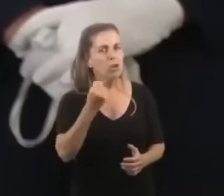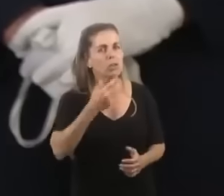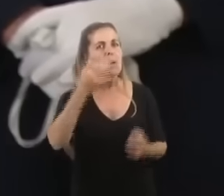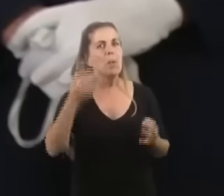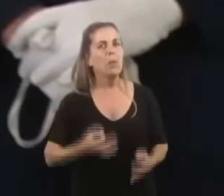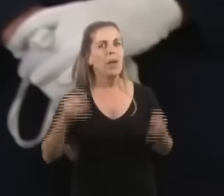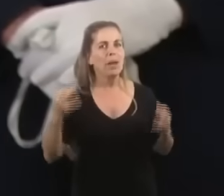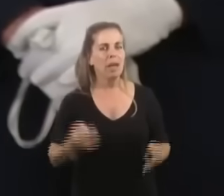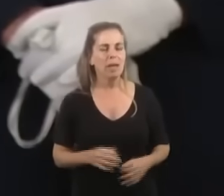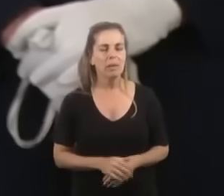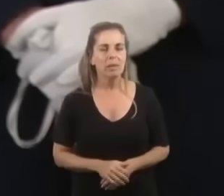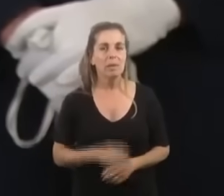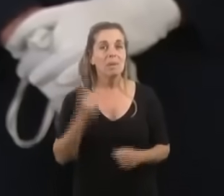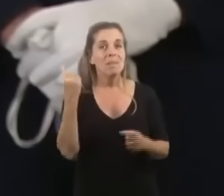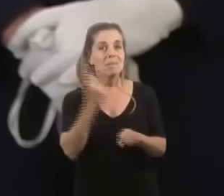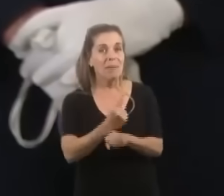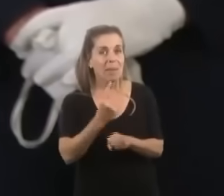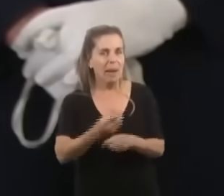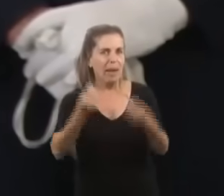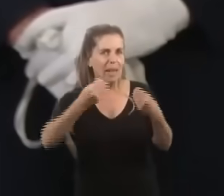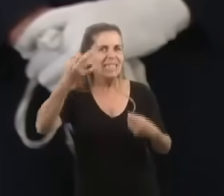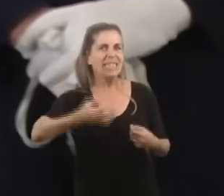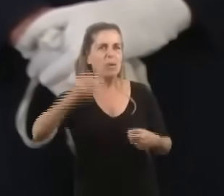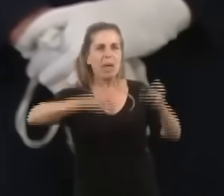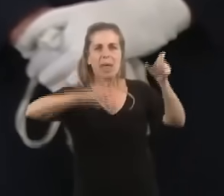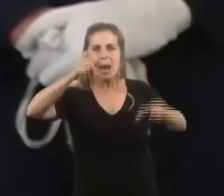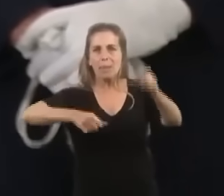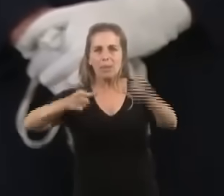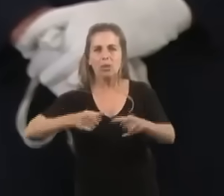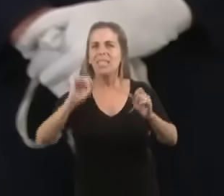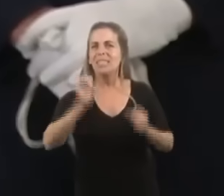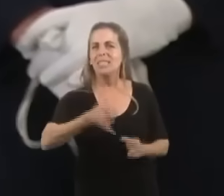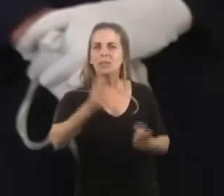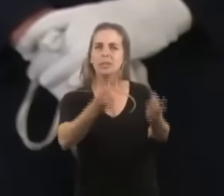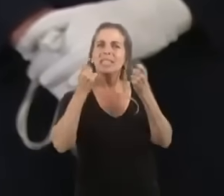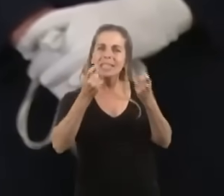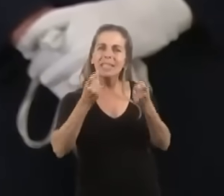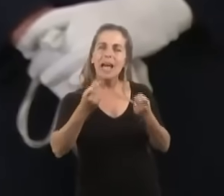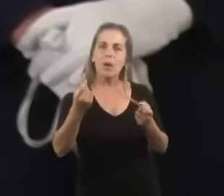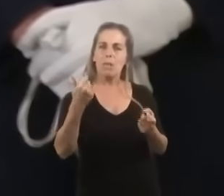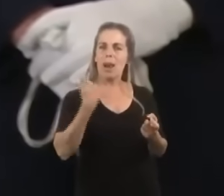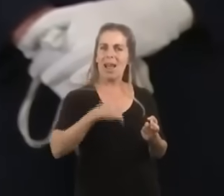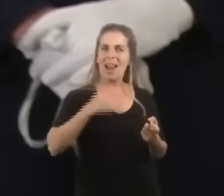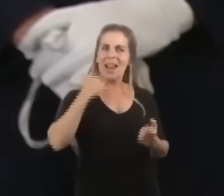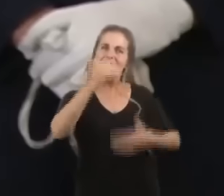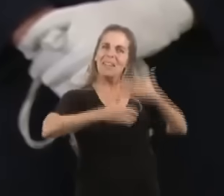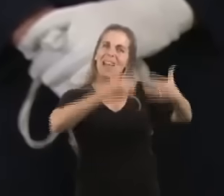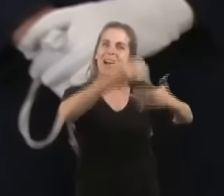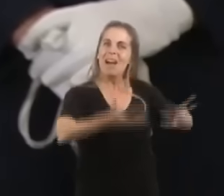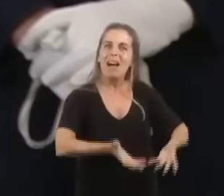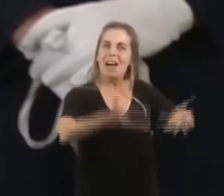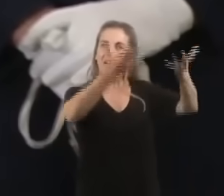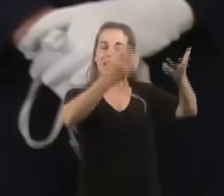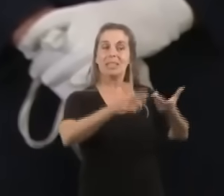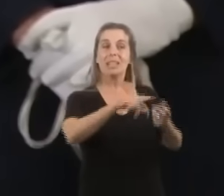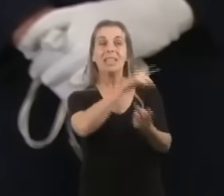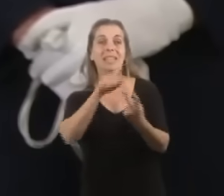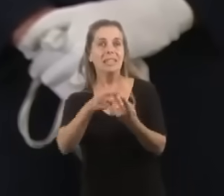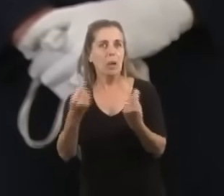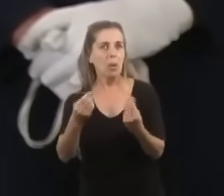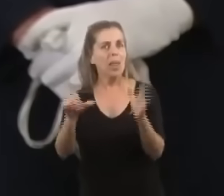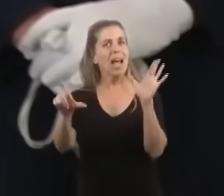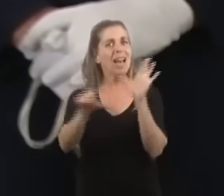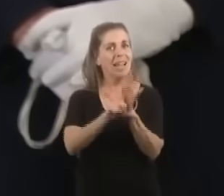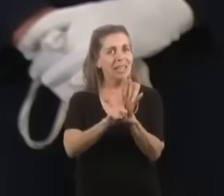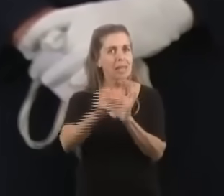la primera es que la seguridad pública Es indispensable para el crecimiento de nuestro país la segunda es que son las leyes las que separan